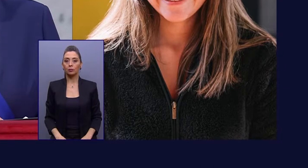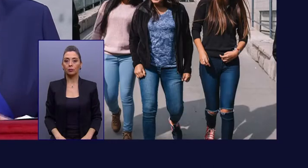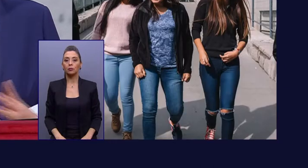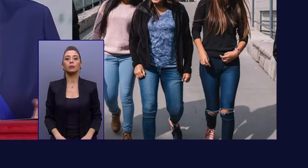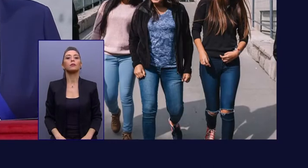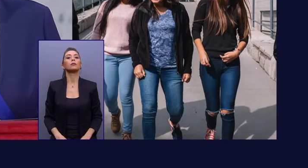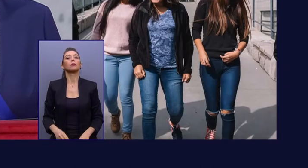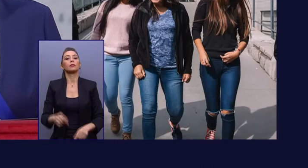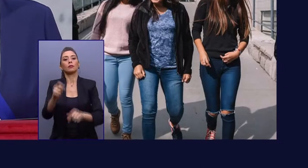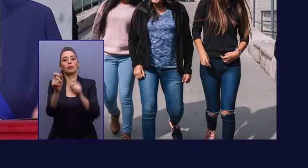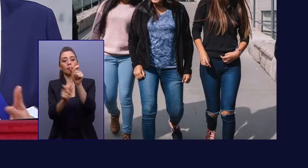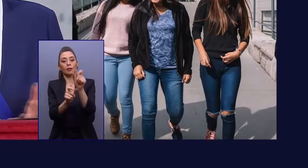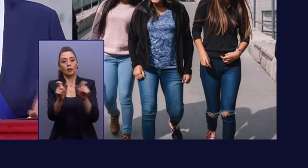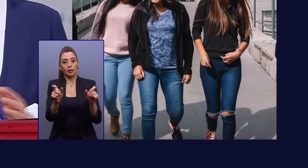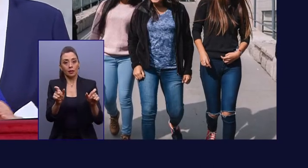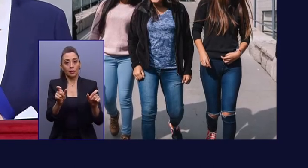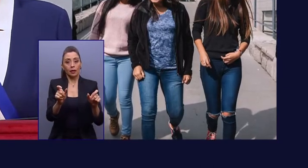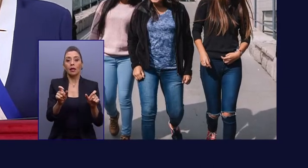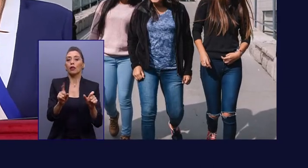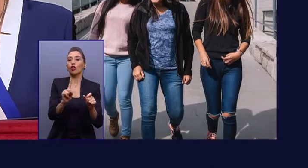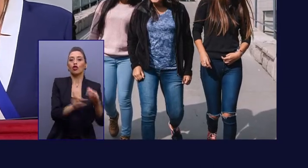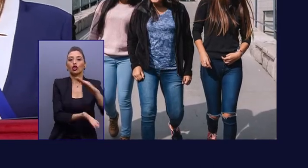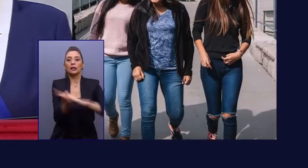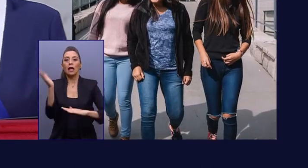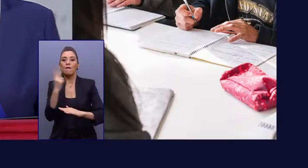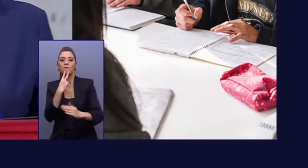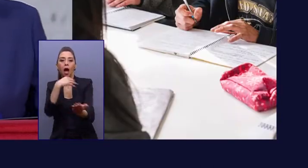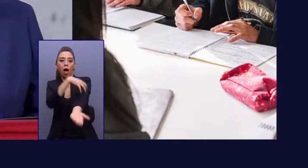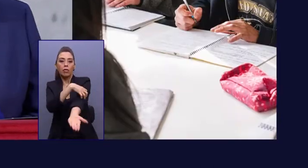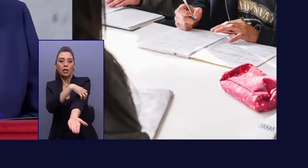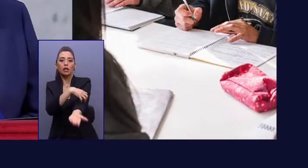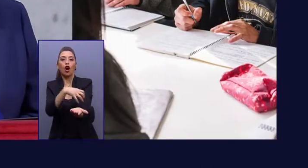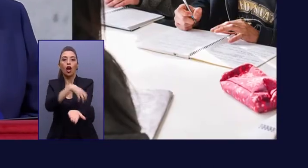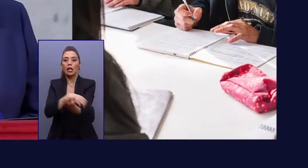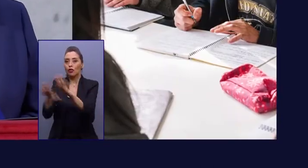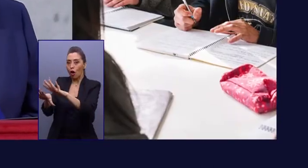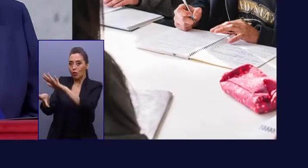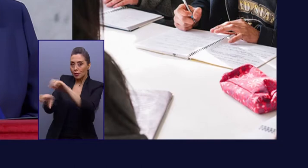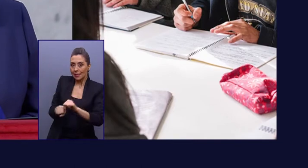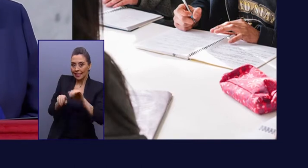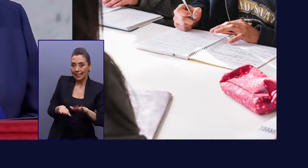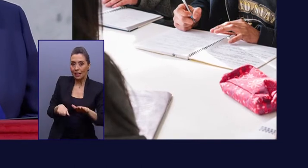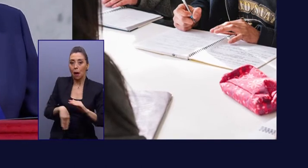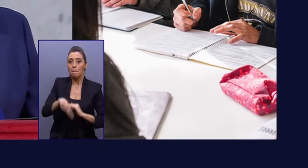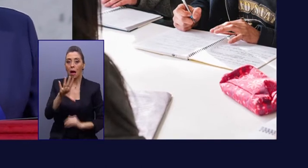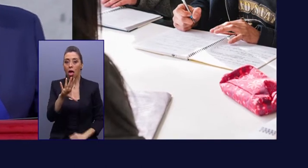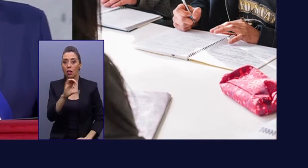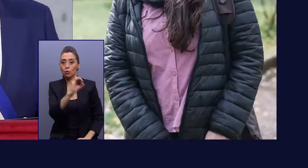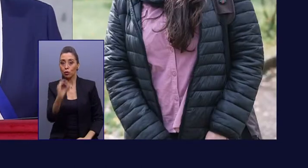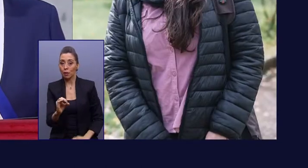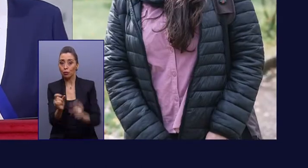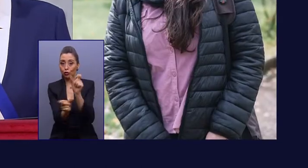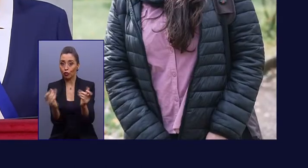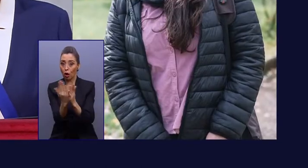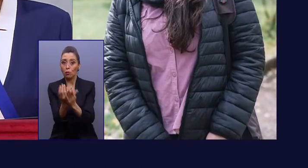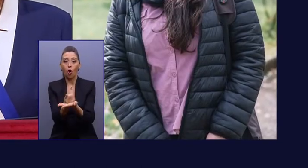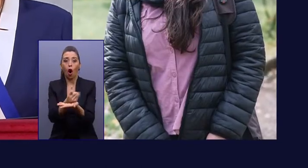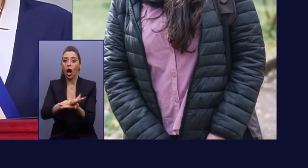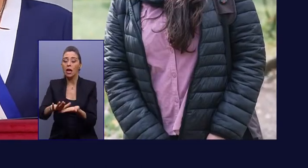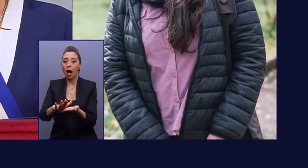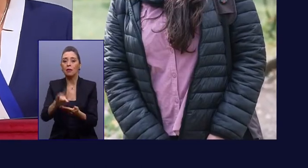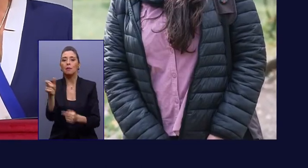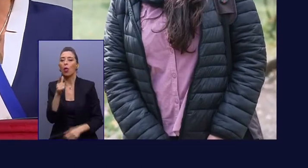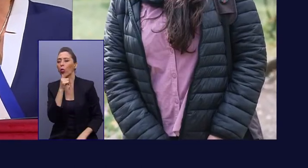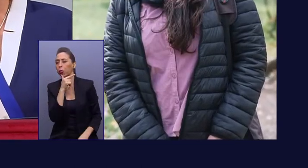Ni ellos se van, ni su región los pierde. Y por cierto, más de la mitad estudia con gratuidad. Porque a quienes dudaban